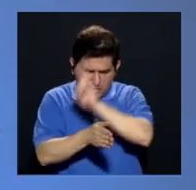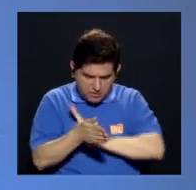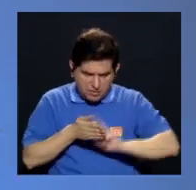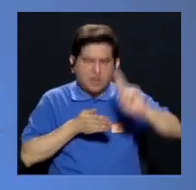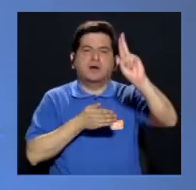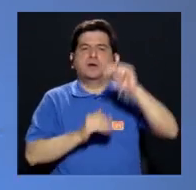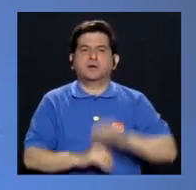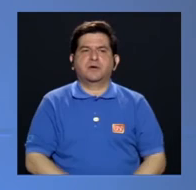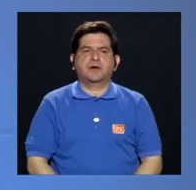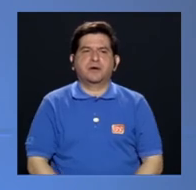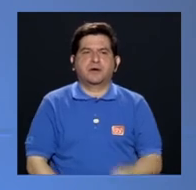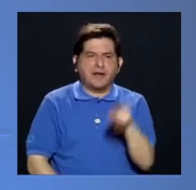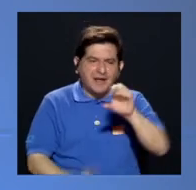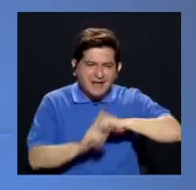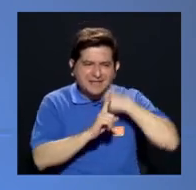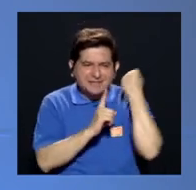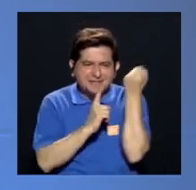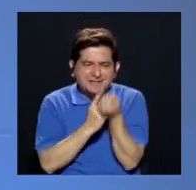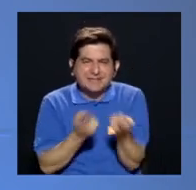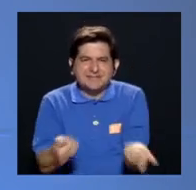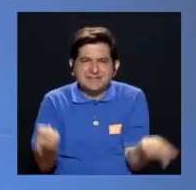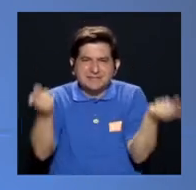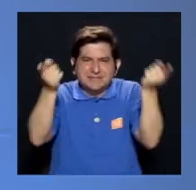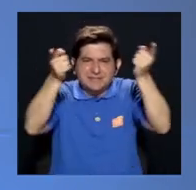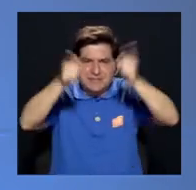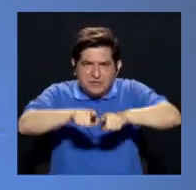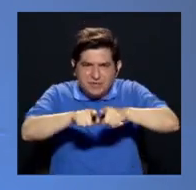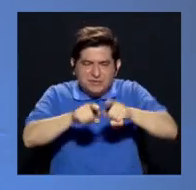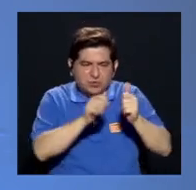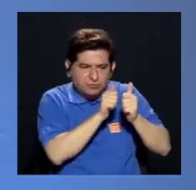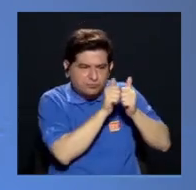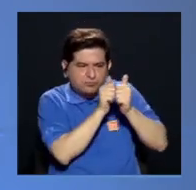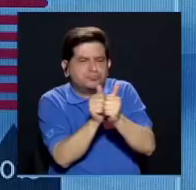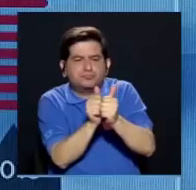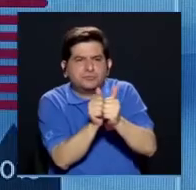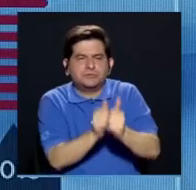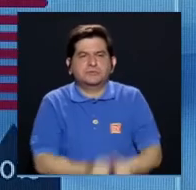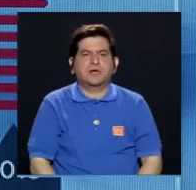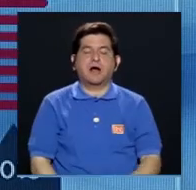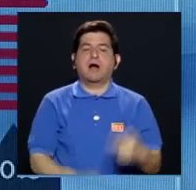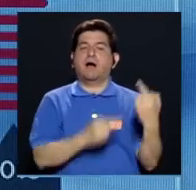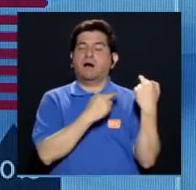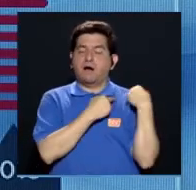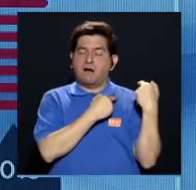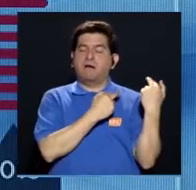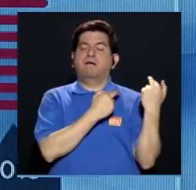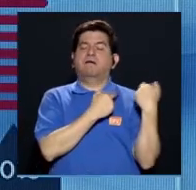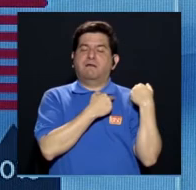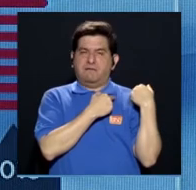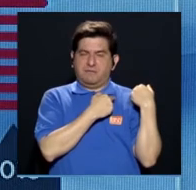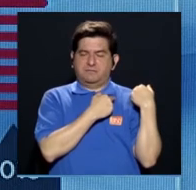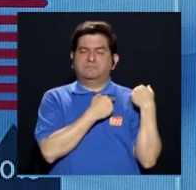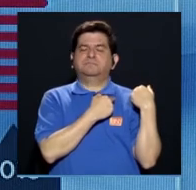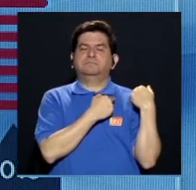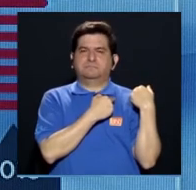universitaria va este fenómeno, este hecho acompañado de